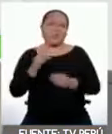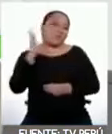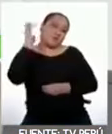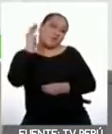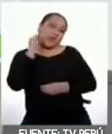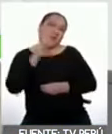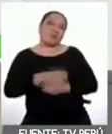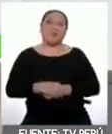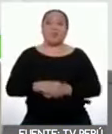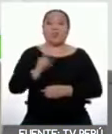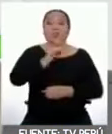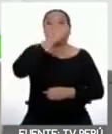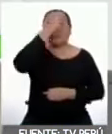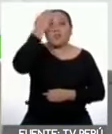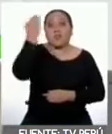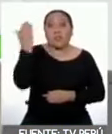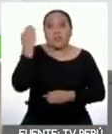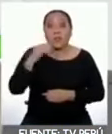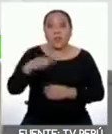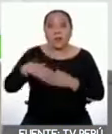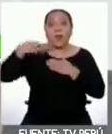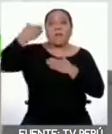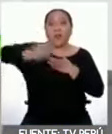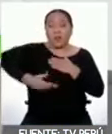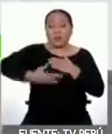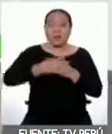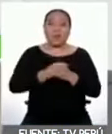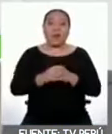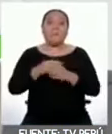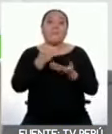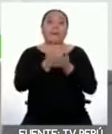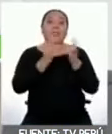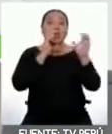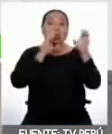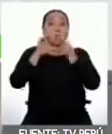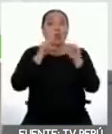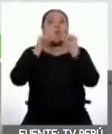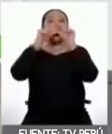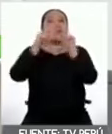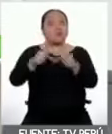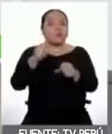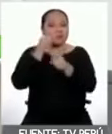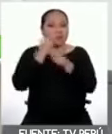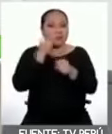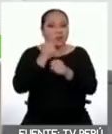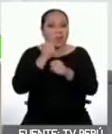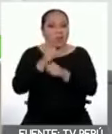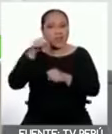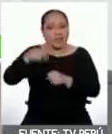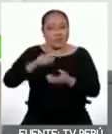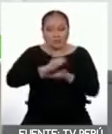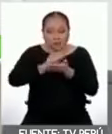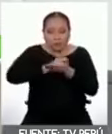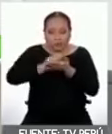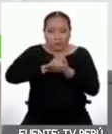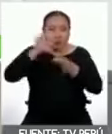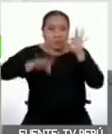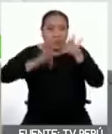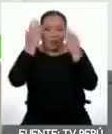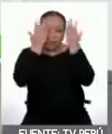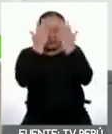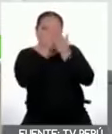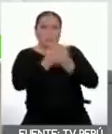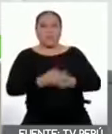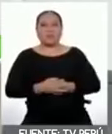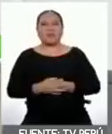pronto, amigos. No se olviden nada, porque en nuestra siguiente actividad de comunicación seguiremos trabajando con nuestro libreto de teatro de